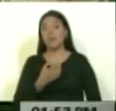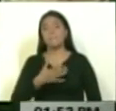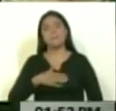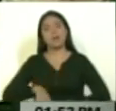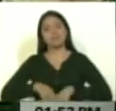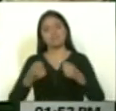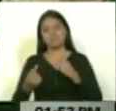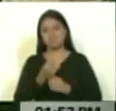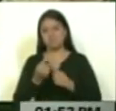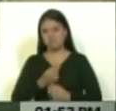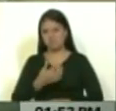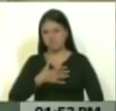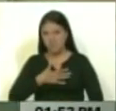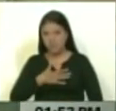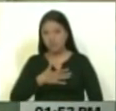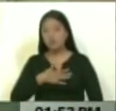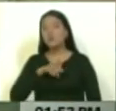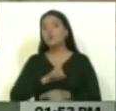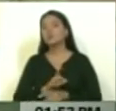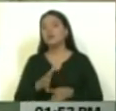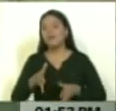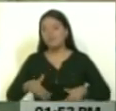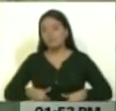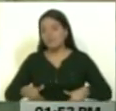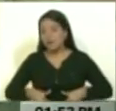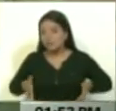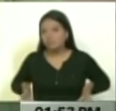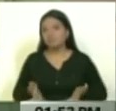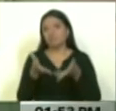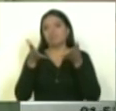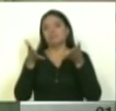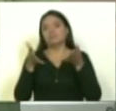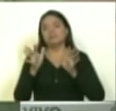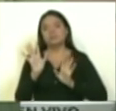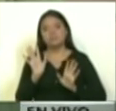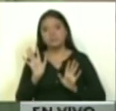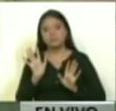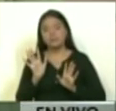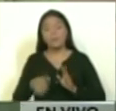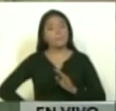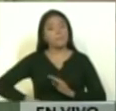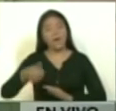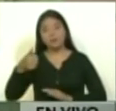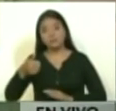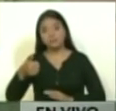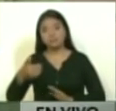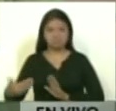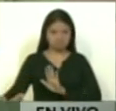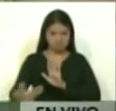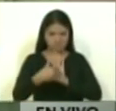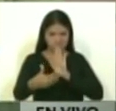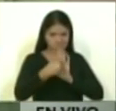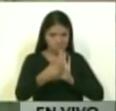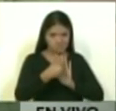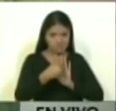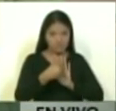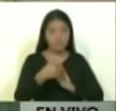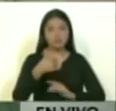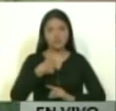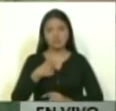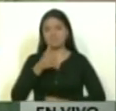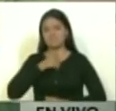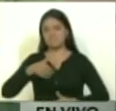destruirme, sencillamente lo que hace es impulsarme más. Así. Mientras más me atacan, más mi impulso